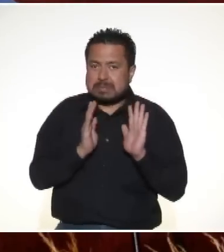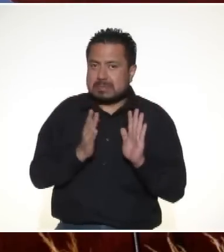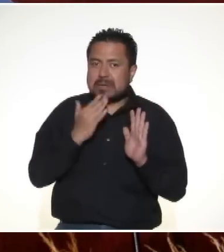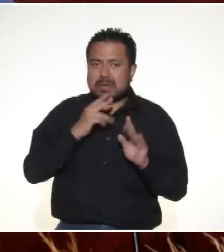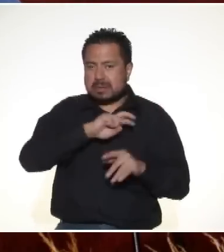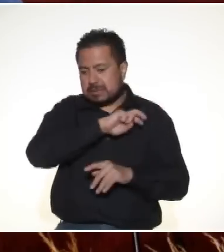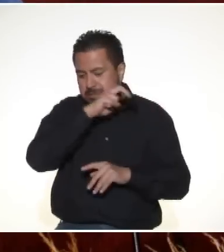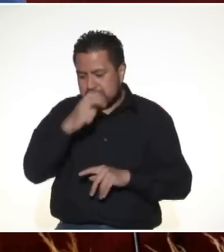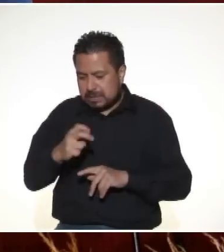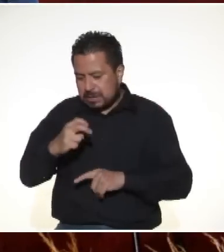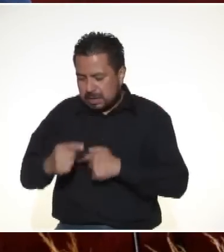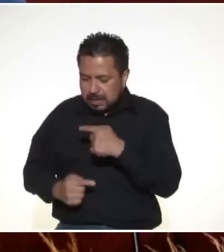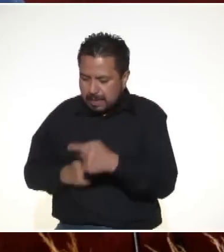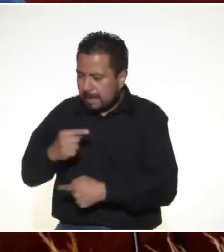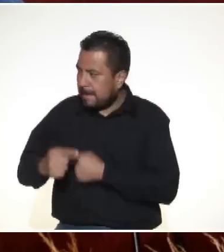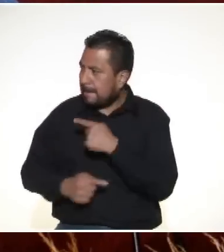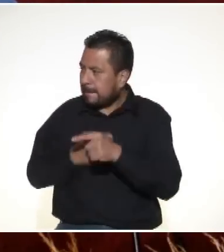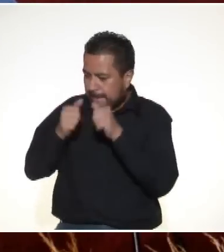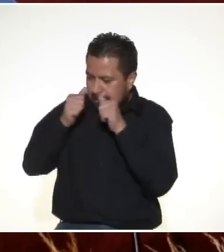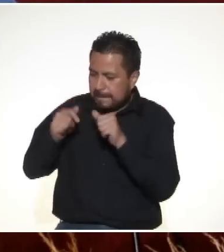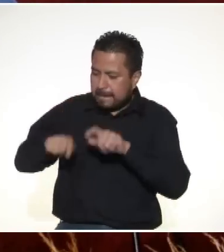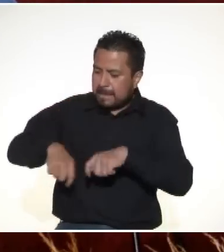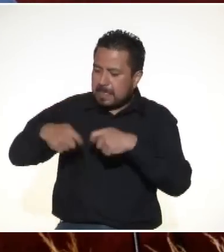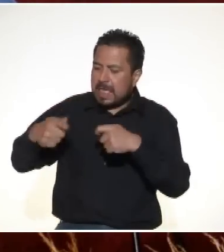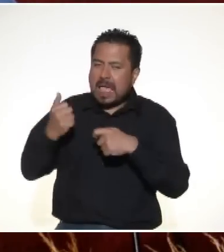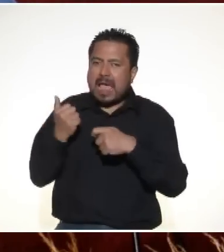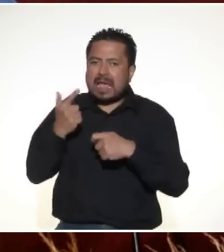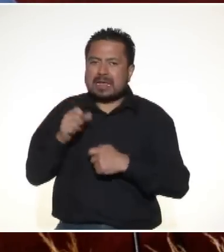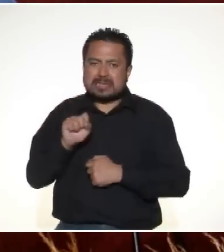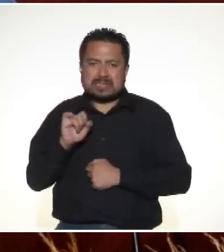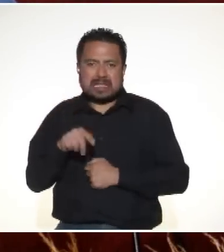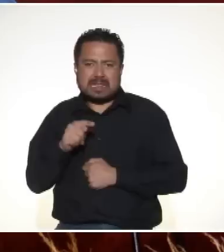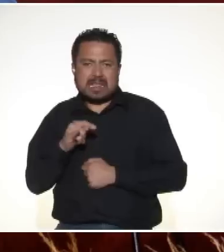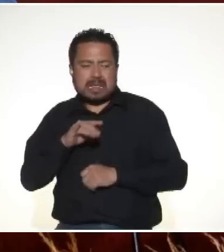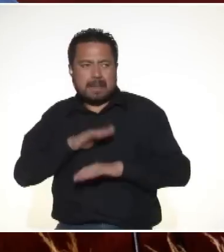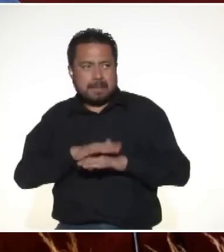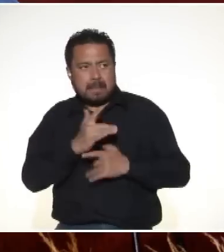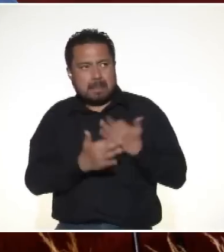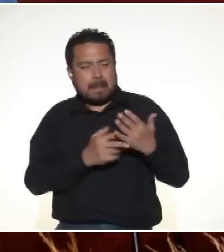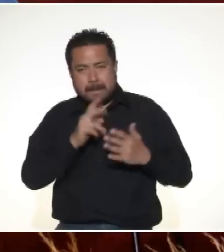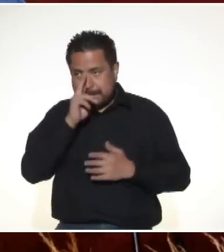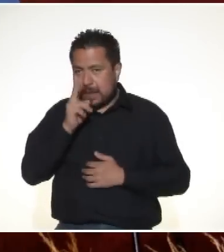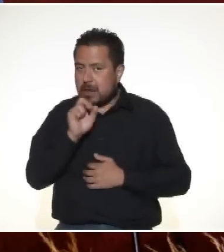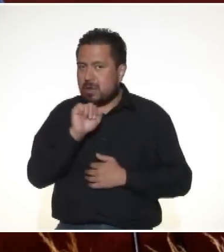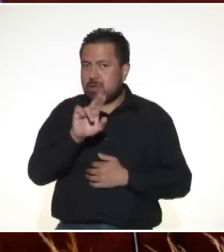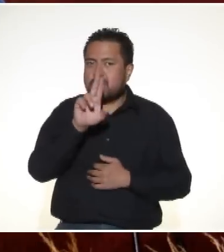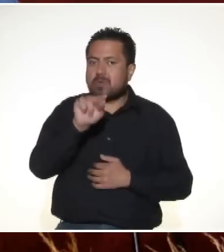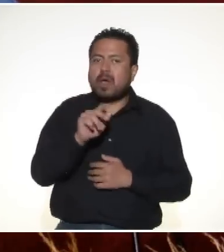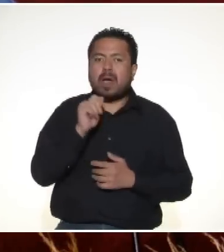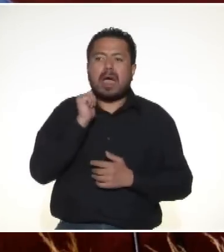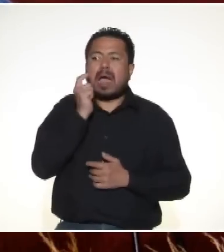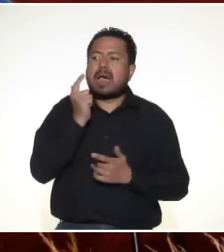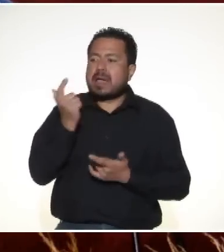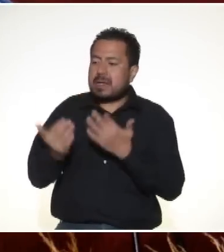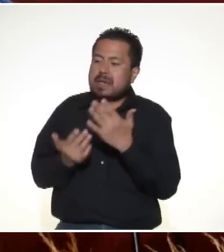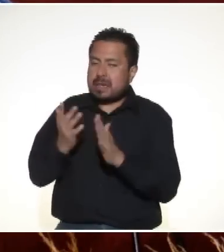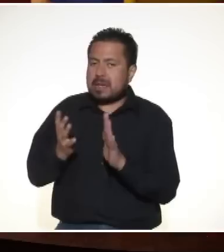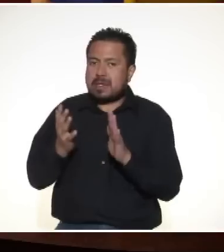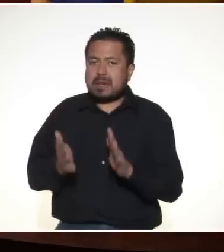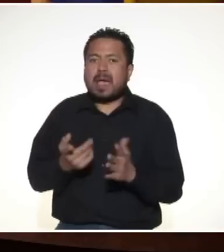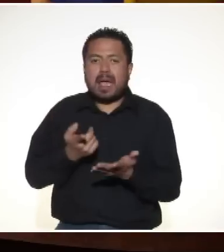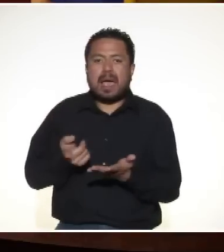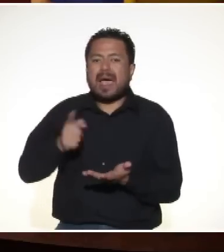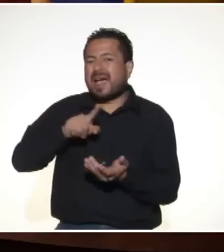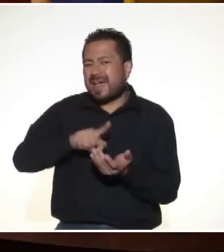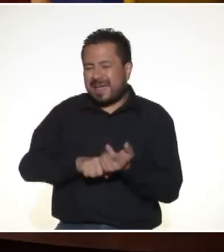suelo y rodar, tratarlo de cubrir con algo que no sea algo sintético, que se vaya a prender peor. Alguien ya se quemó. Sí, ahora, Pepe, también dentro